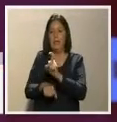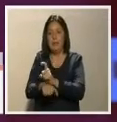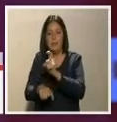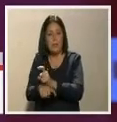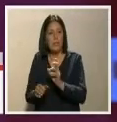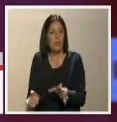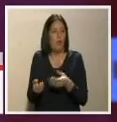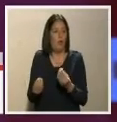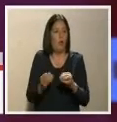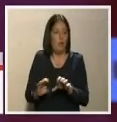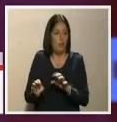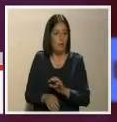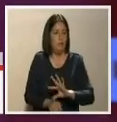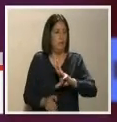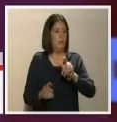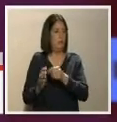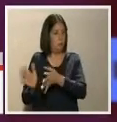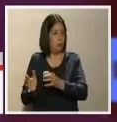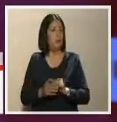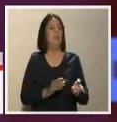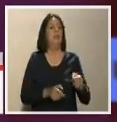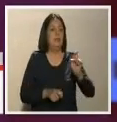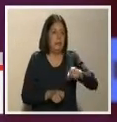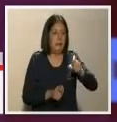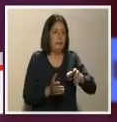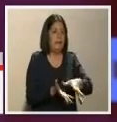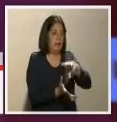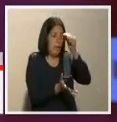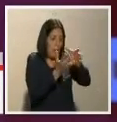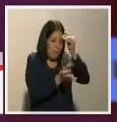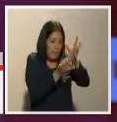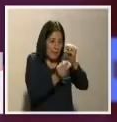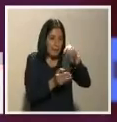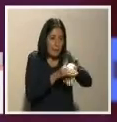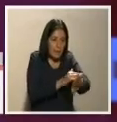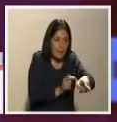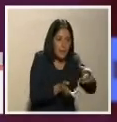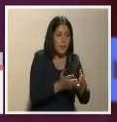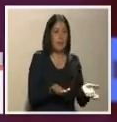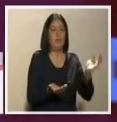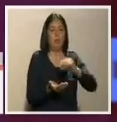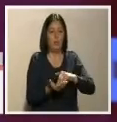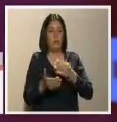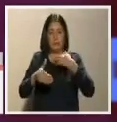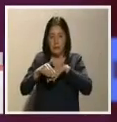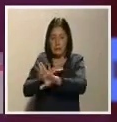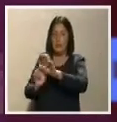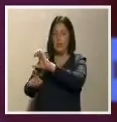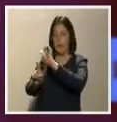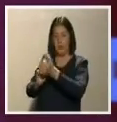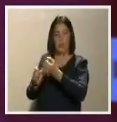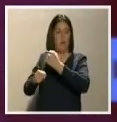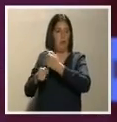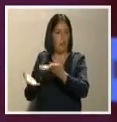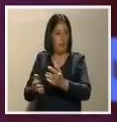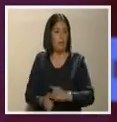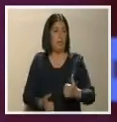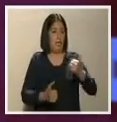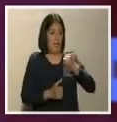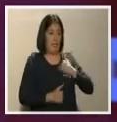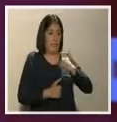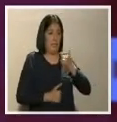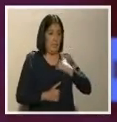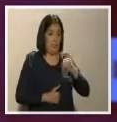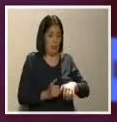crimen. Tienen que aprender un oficio ahí para poder reubicarse en la sociedad. El ejército en las calles, como